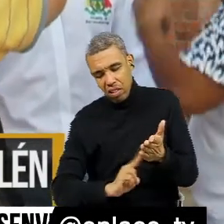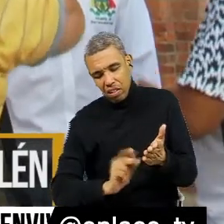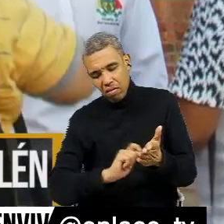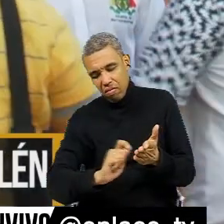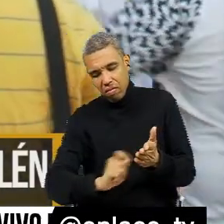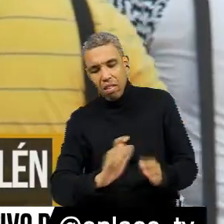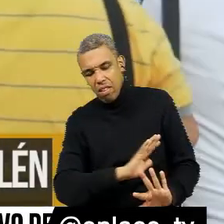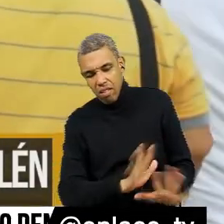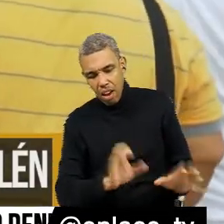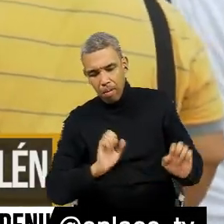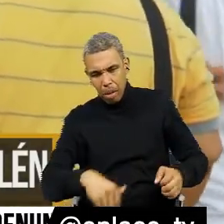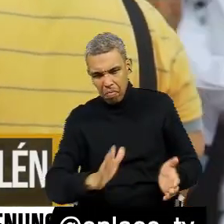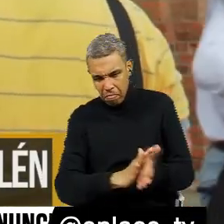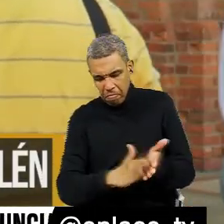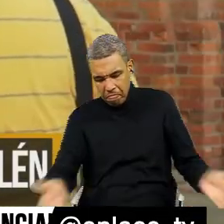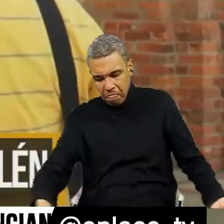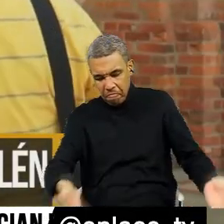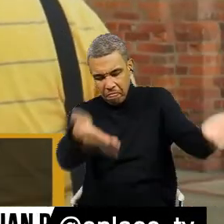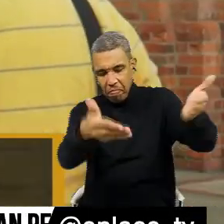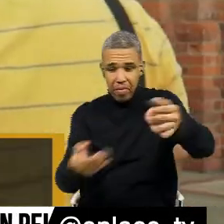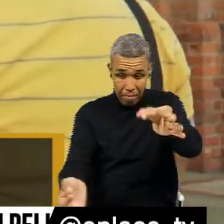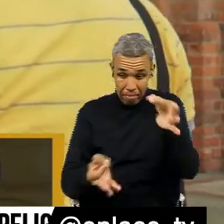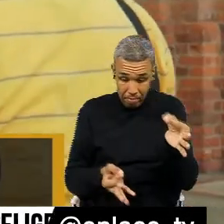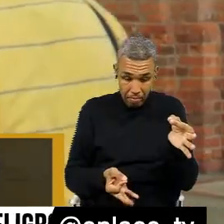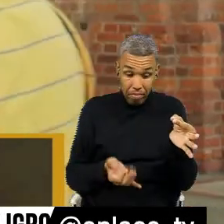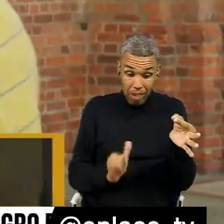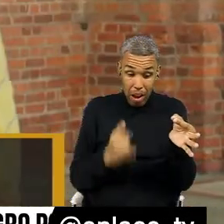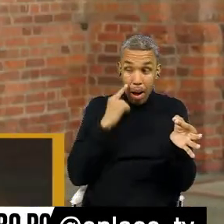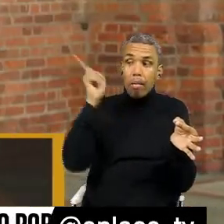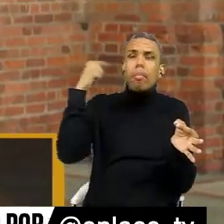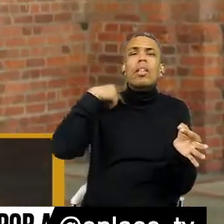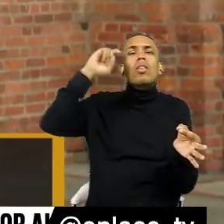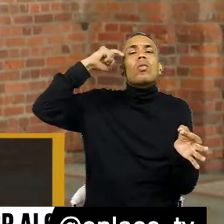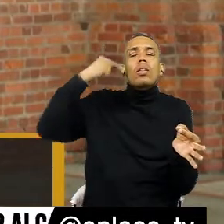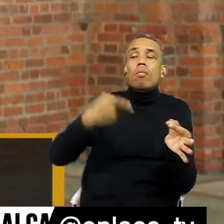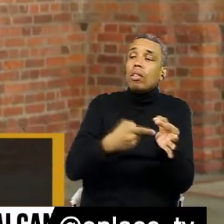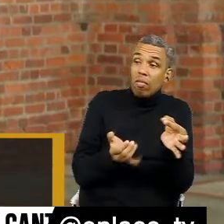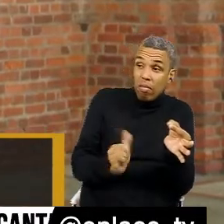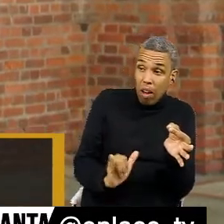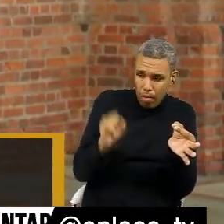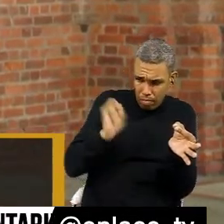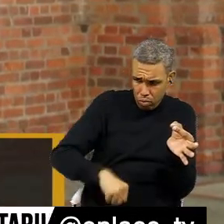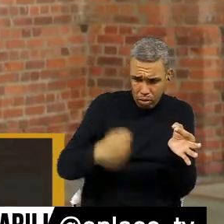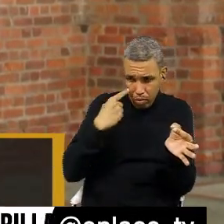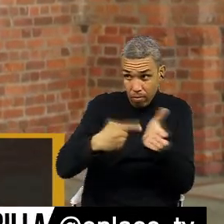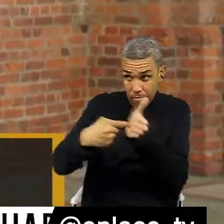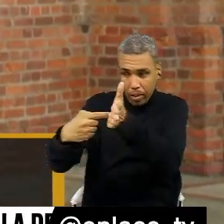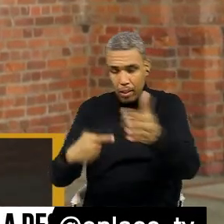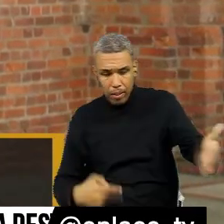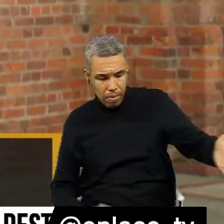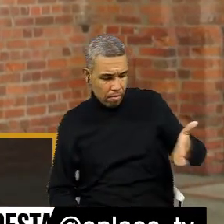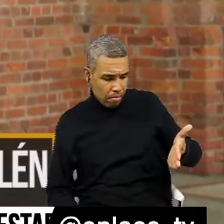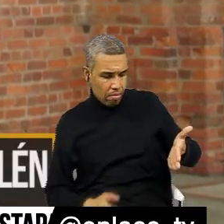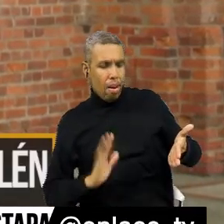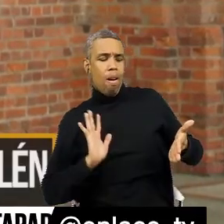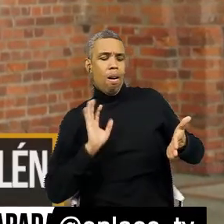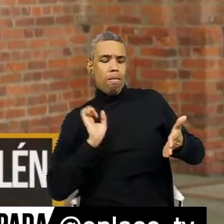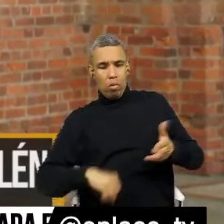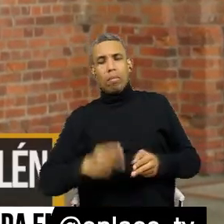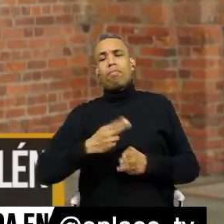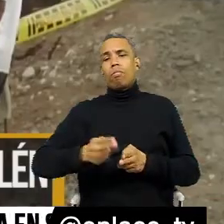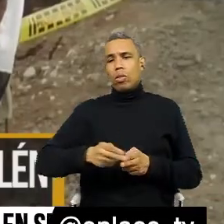póliza, como beneficiario la ANI, y ellos nos la aprueben para poder arrancar otra vez las obras, reiniciar las obras.